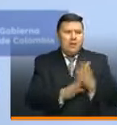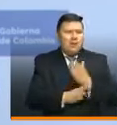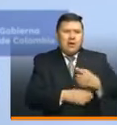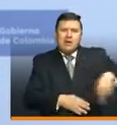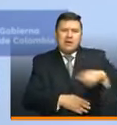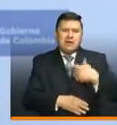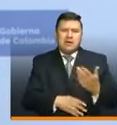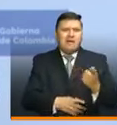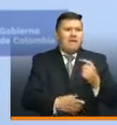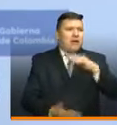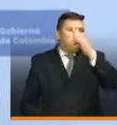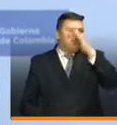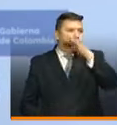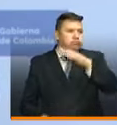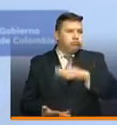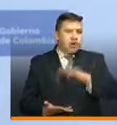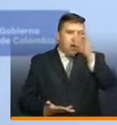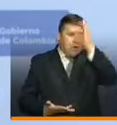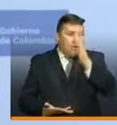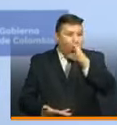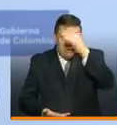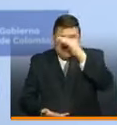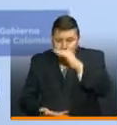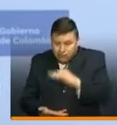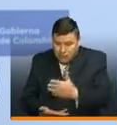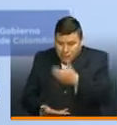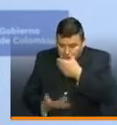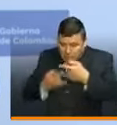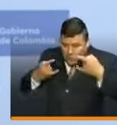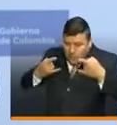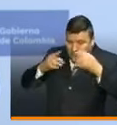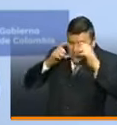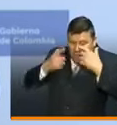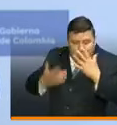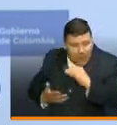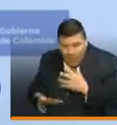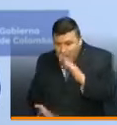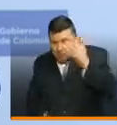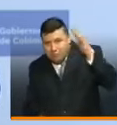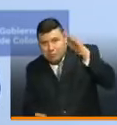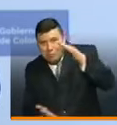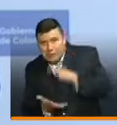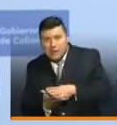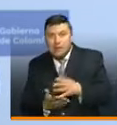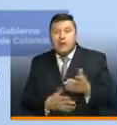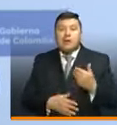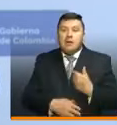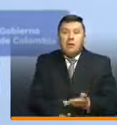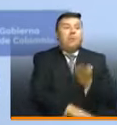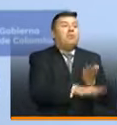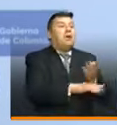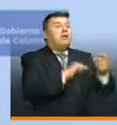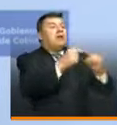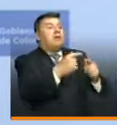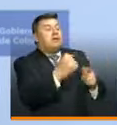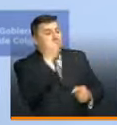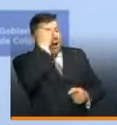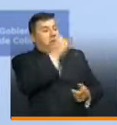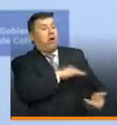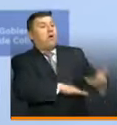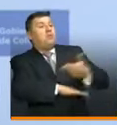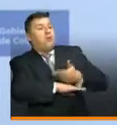de desabastecimiento que hay en hospitales y en centros de salud, y queríamos que la propuesta para ciudadanía fuera